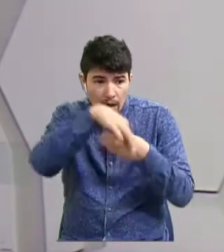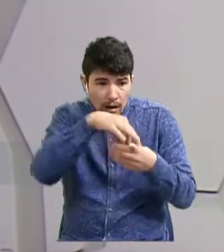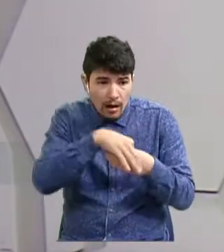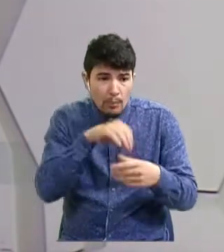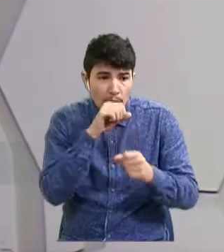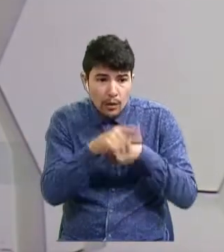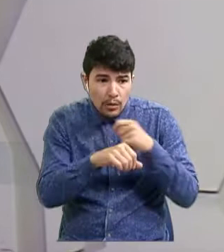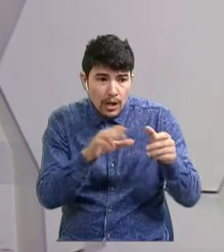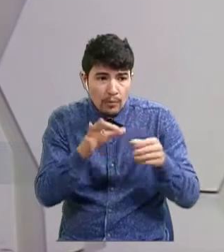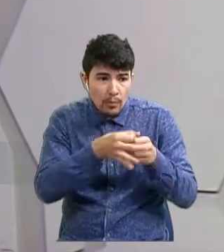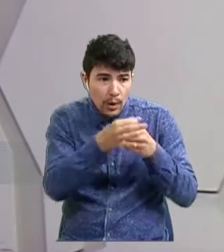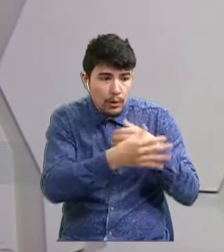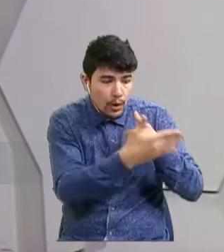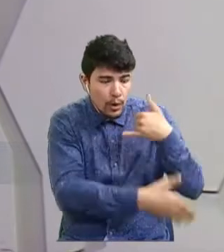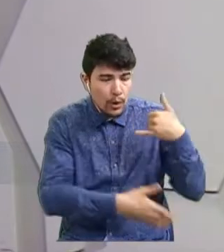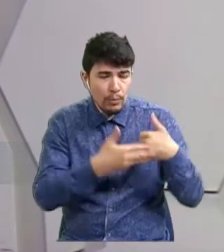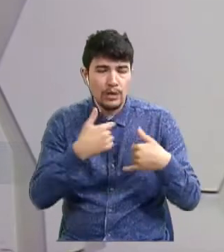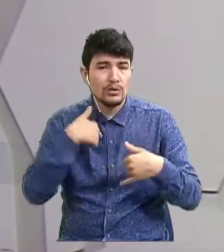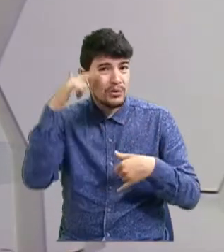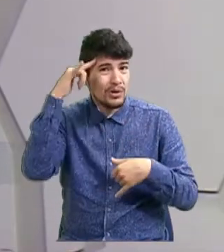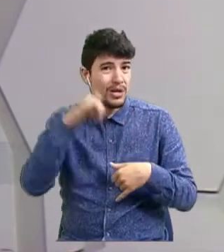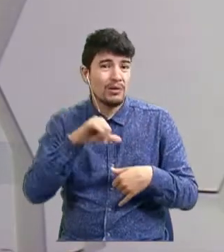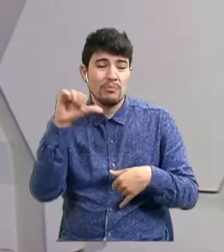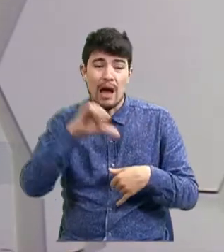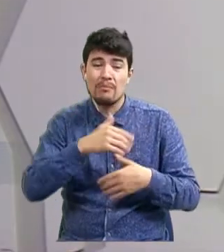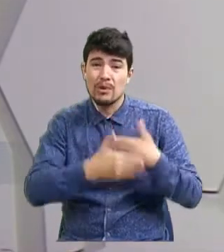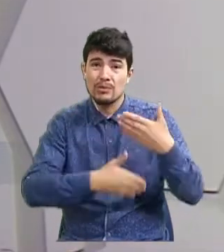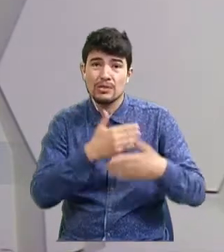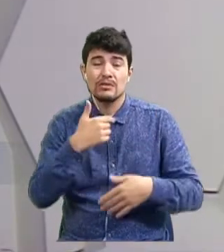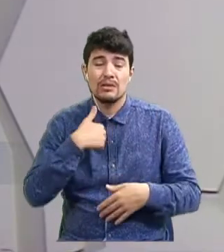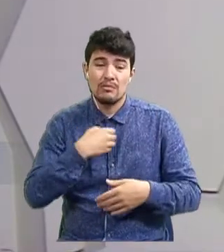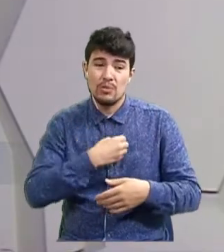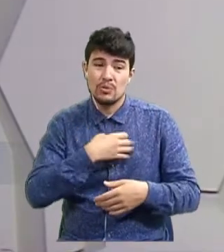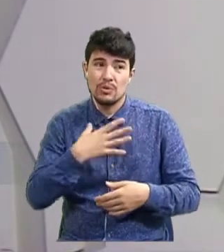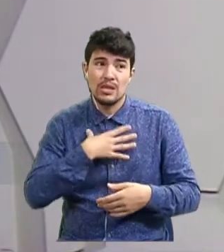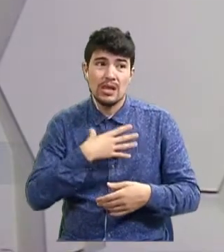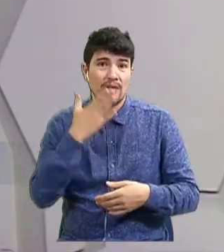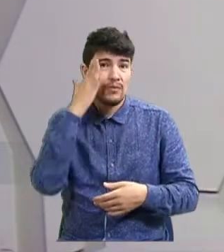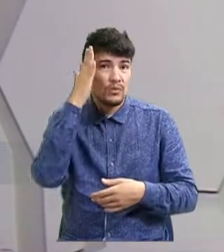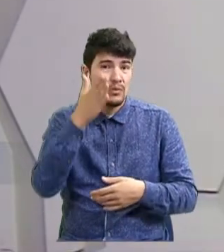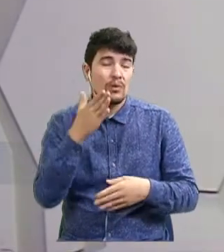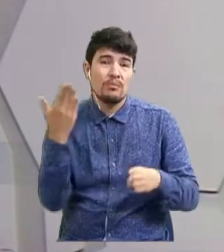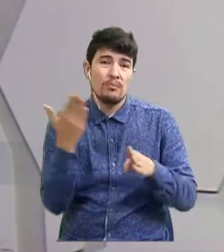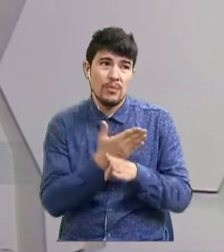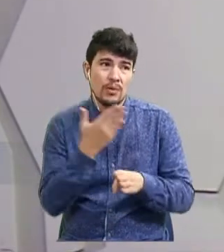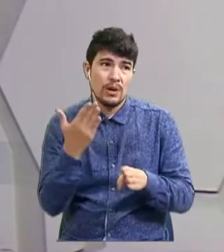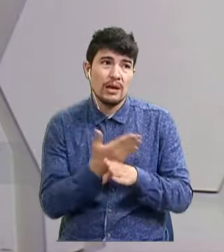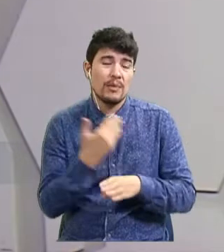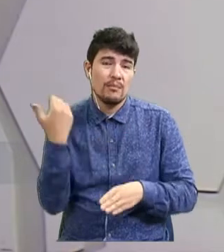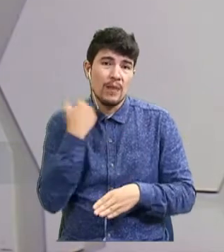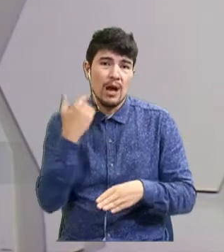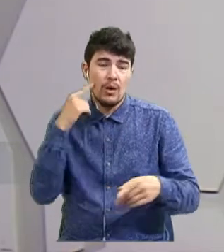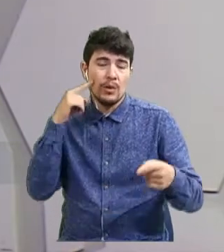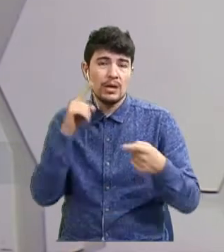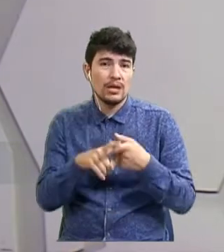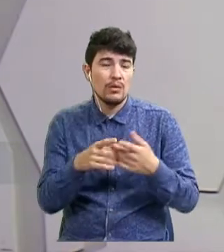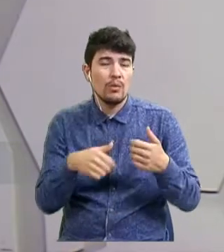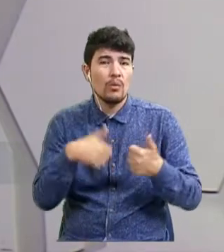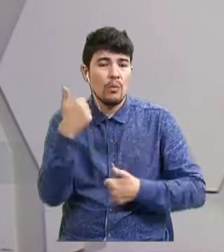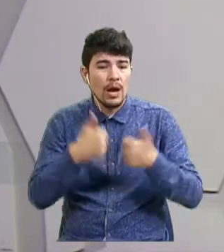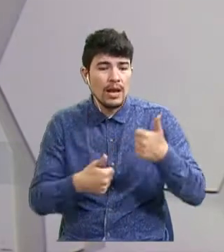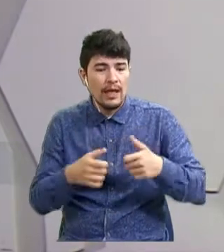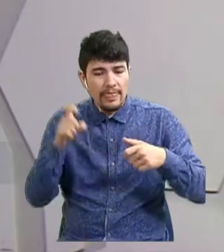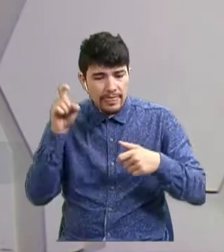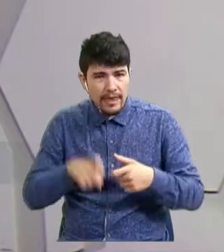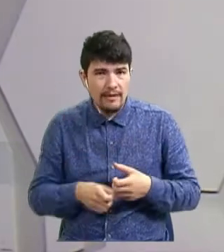van a sintonizar con unas elecciones, que eso va a dar una oportunidad a que tengamos un fracaso en los propósitos esenciales que debe dar